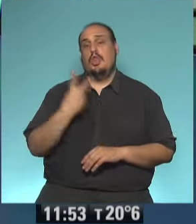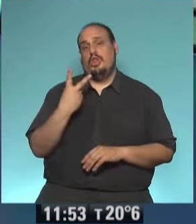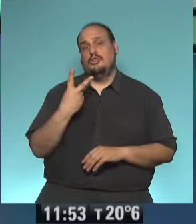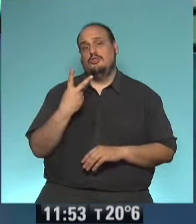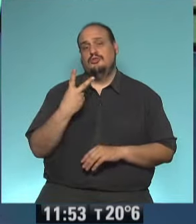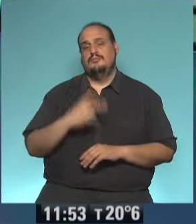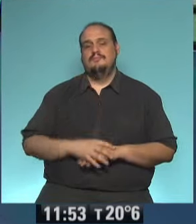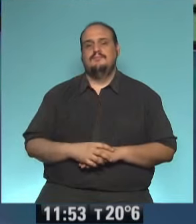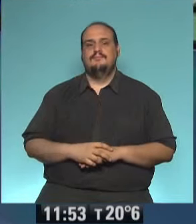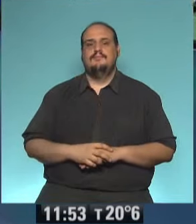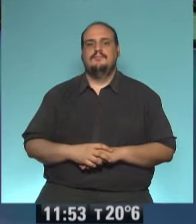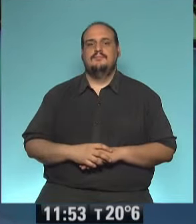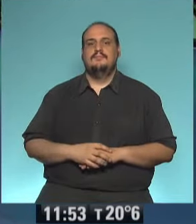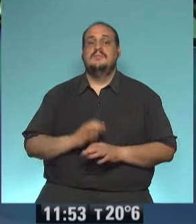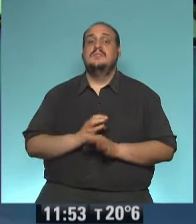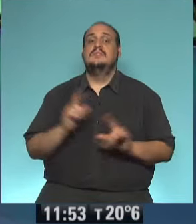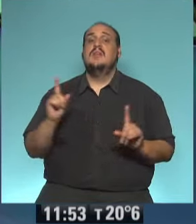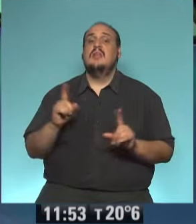Dos. Y la seño.